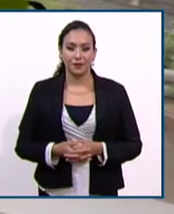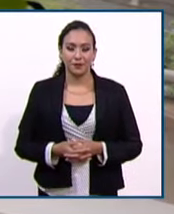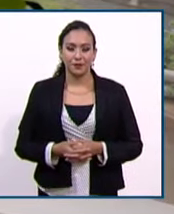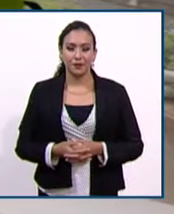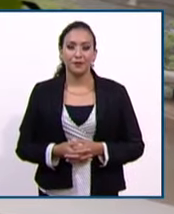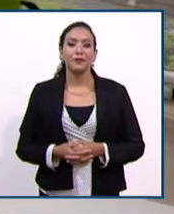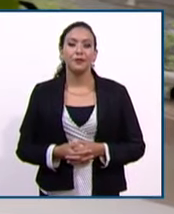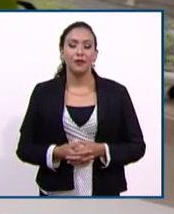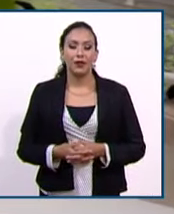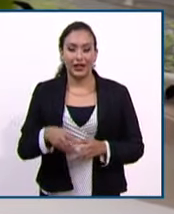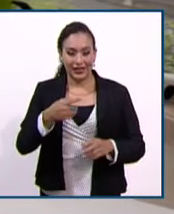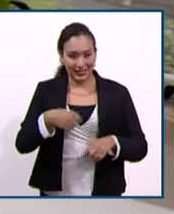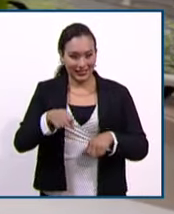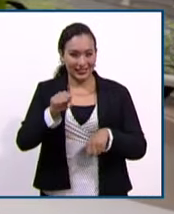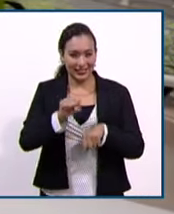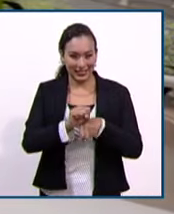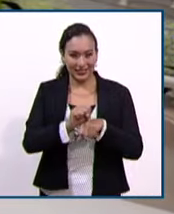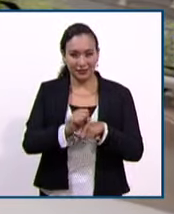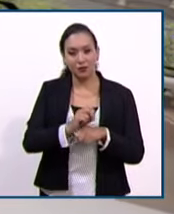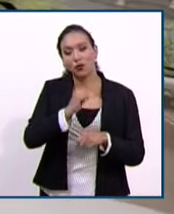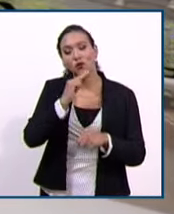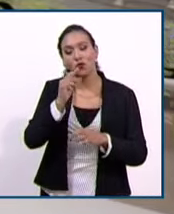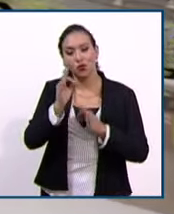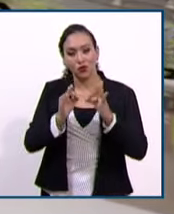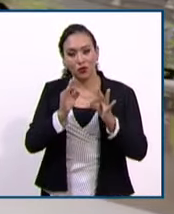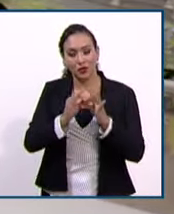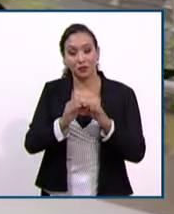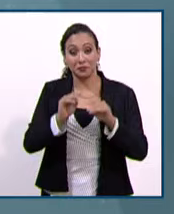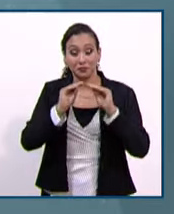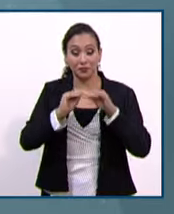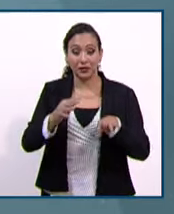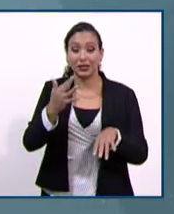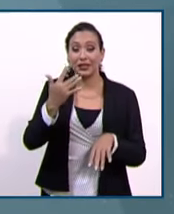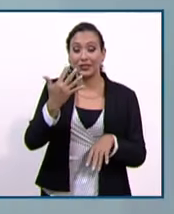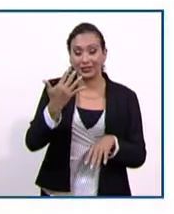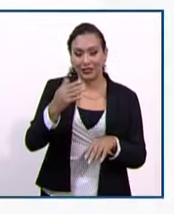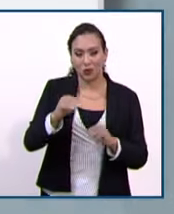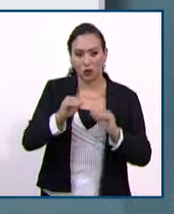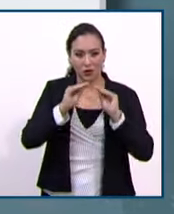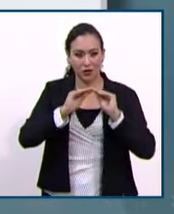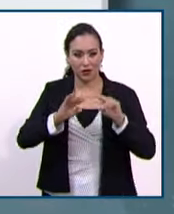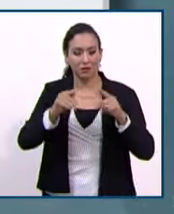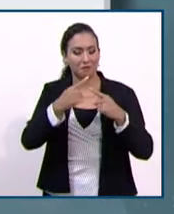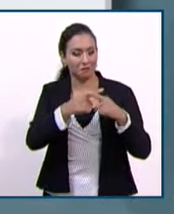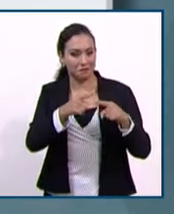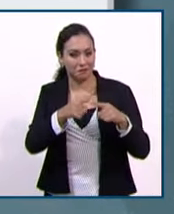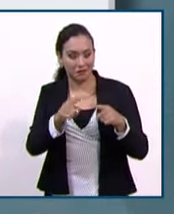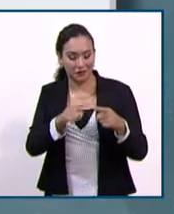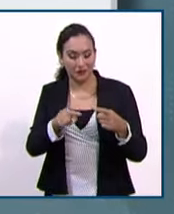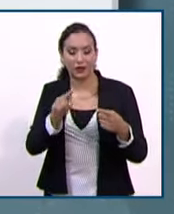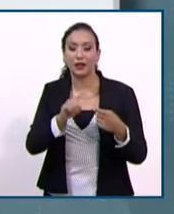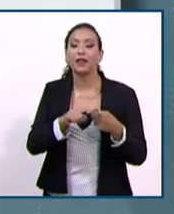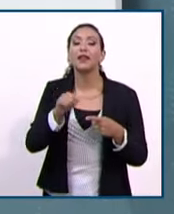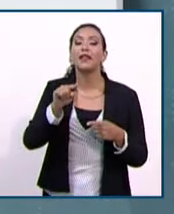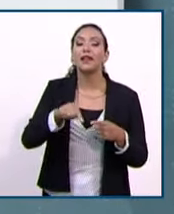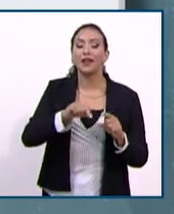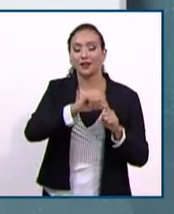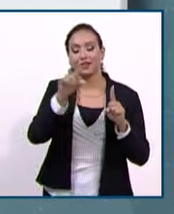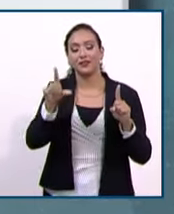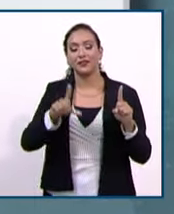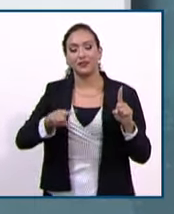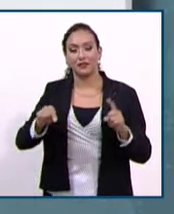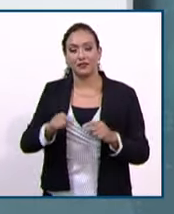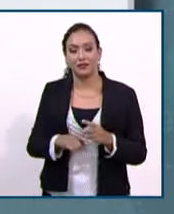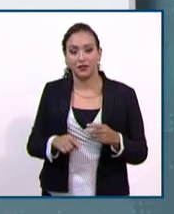Y en el semanario judicial de esta semana se publicaron 50 criterios de distintos órganos jurisdiccionales federales.